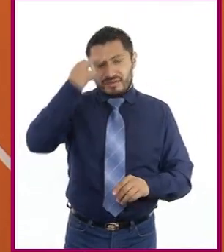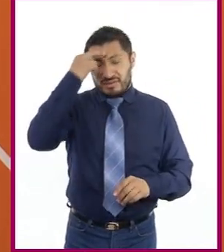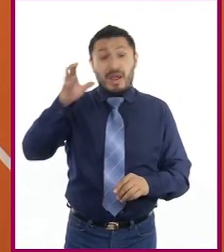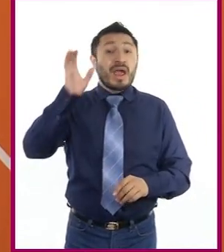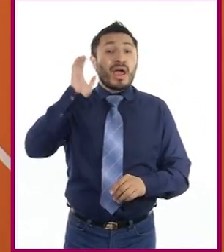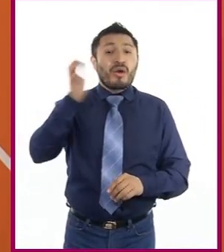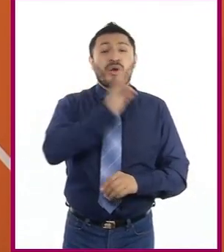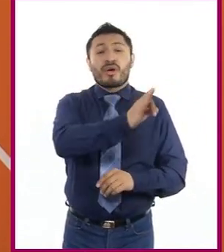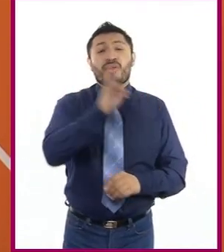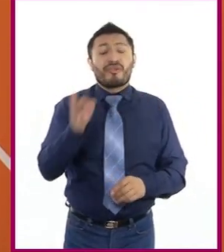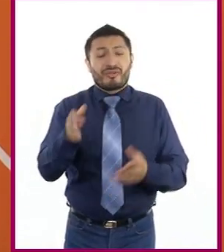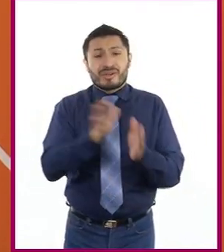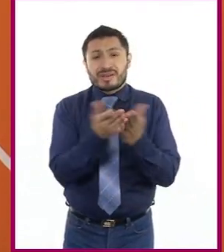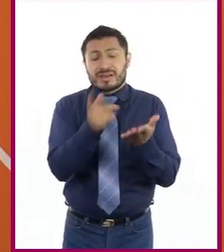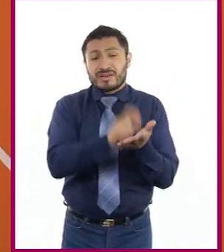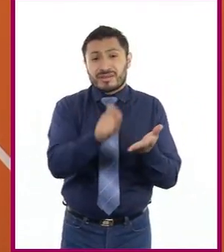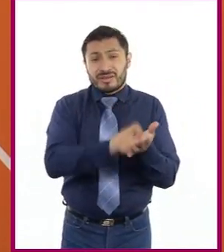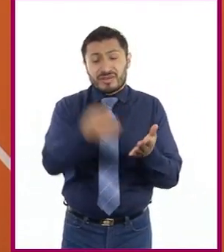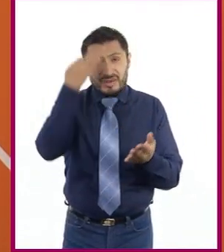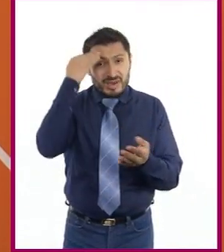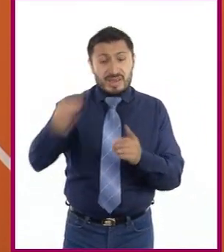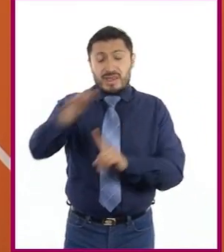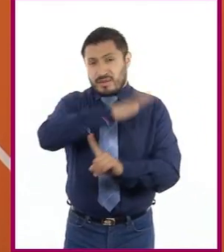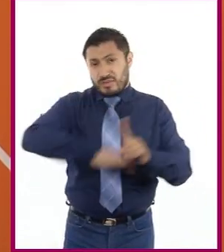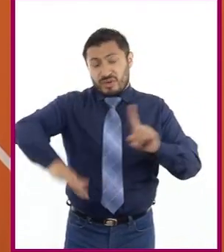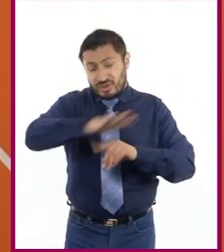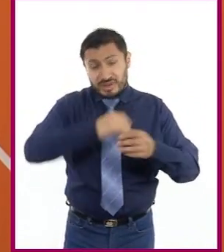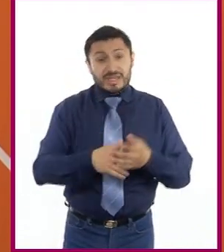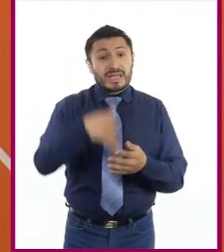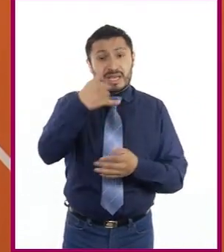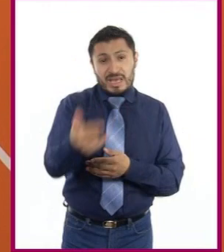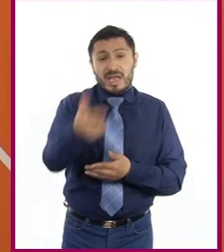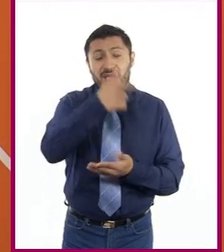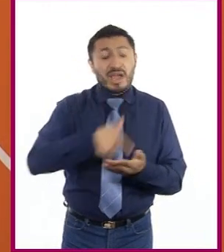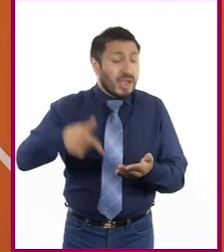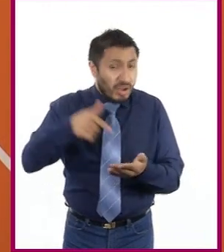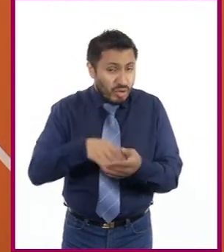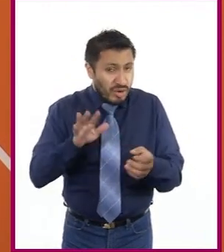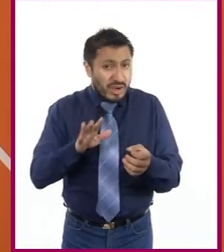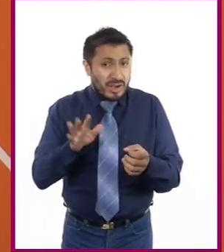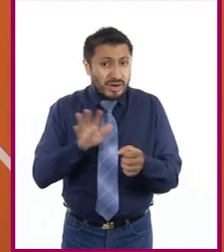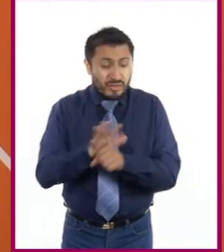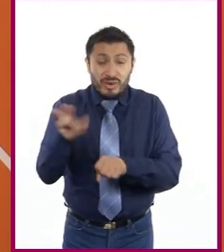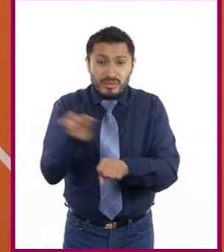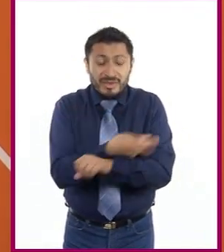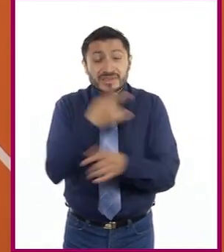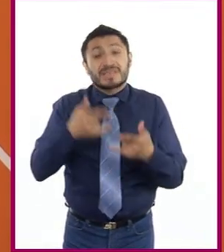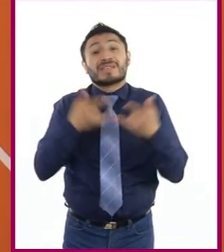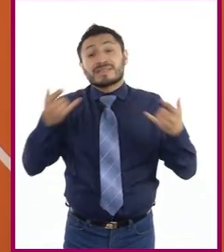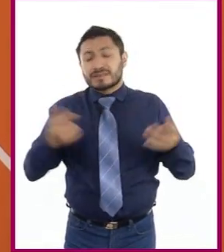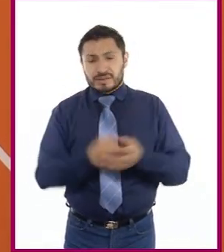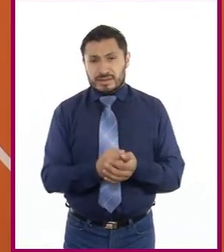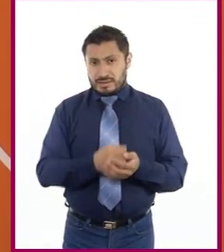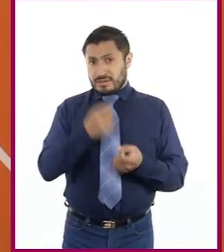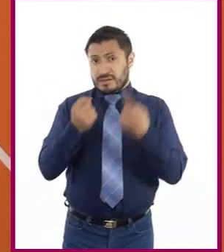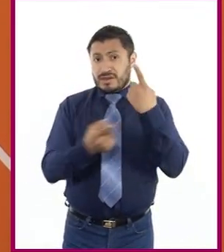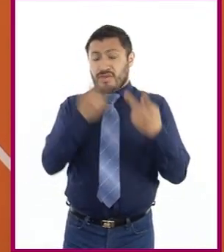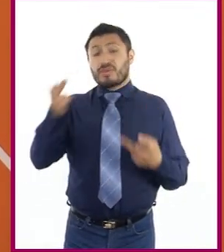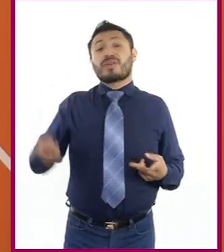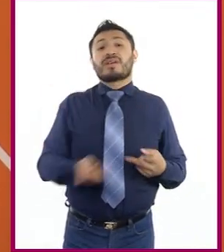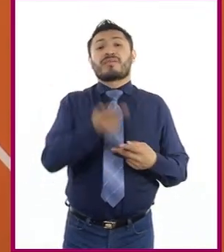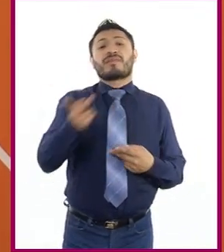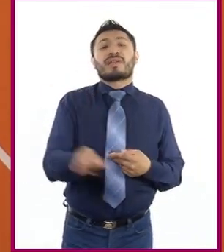obra como el tiempo en el que se ubica la trama, además del lugar en el que ocurre. Algunas de las preguntas que les ayudaron